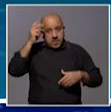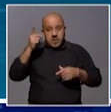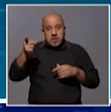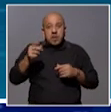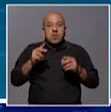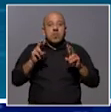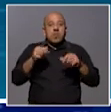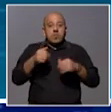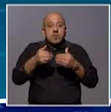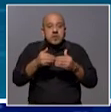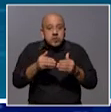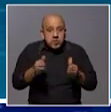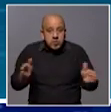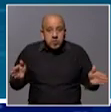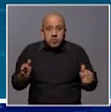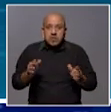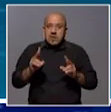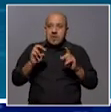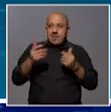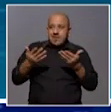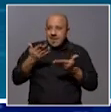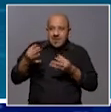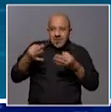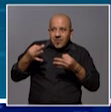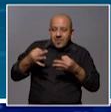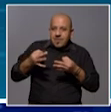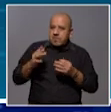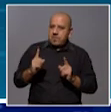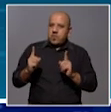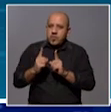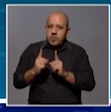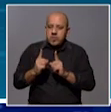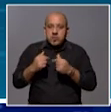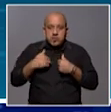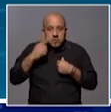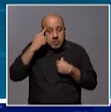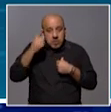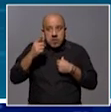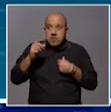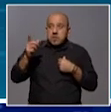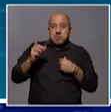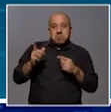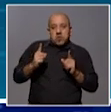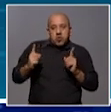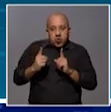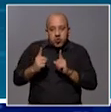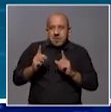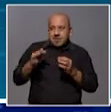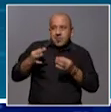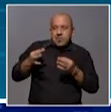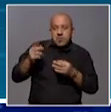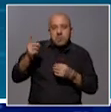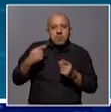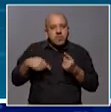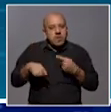luna de miel más corta entonces yo esperaba que la de la calle pues también fuera una luna de miel corta pero me parece que